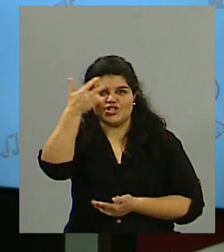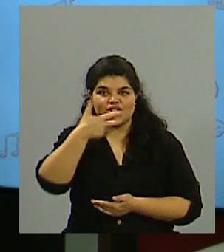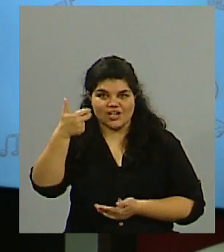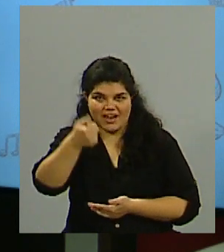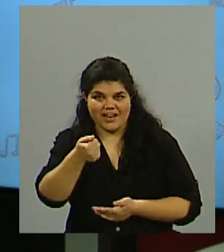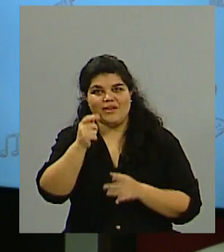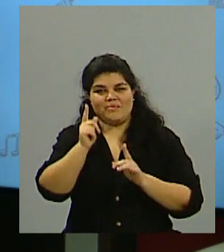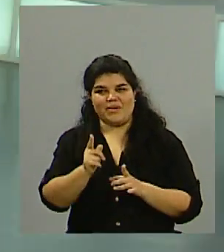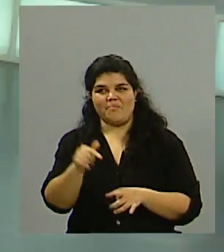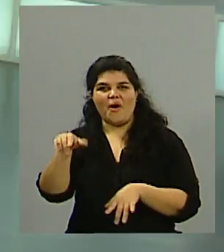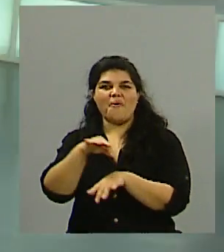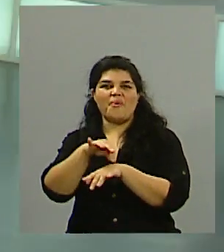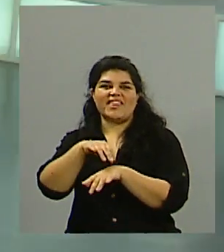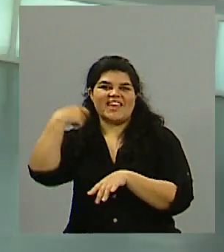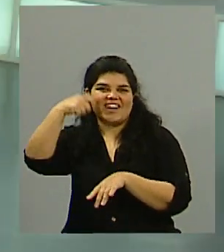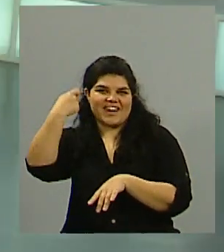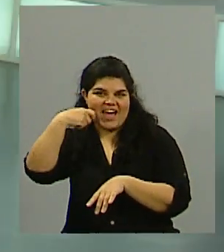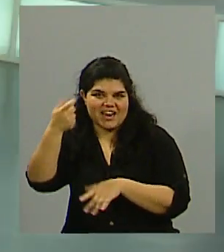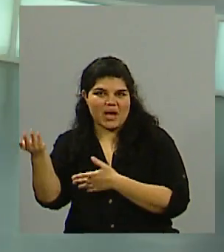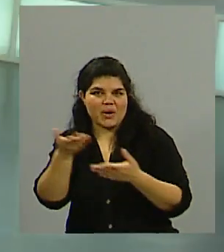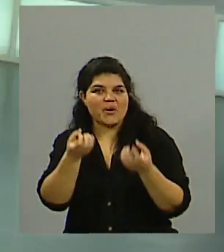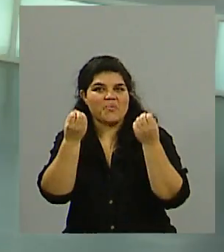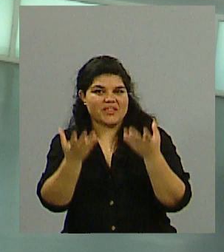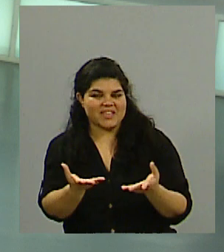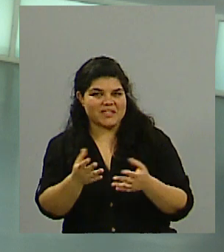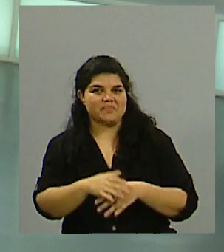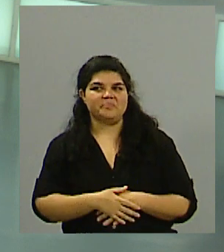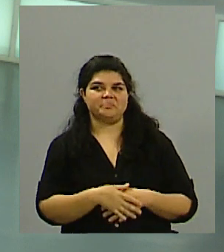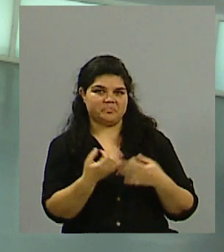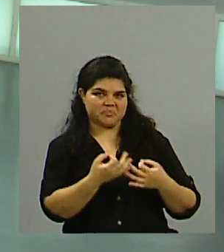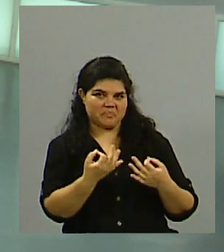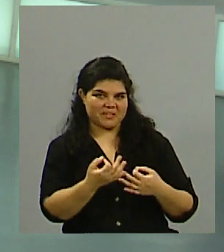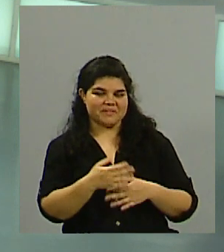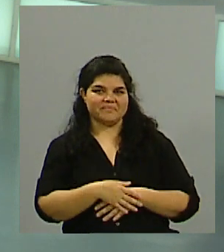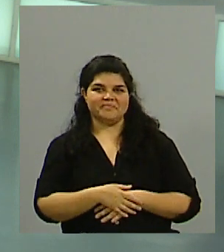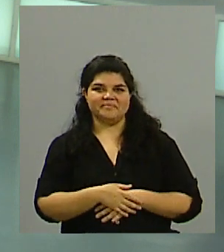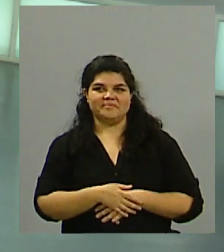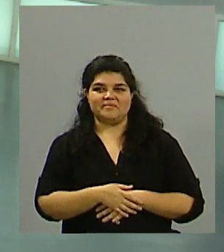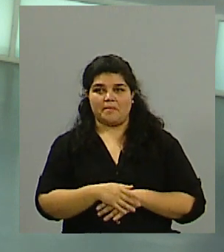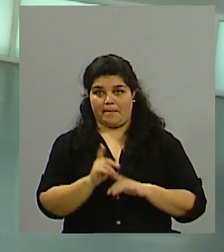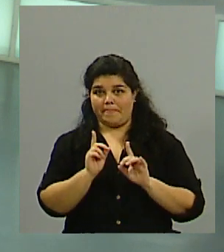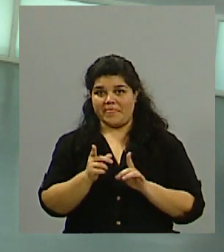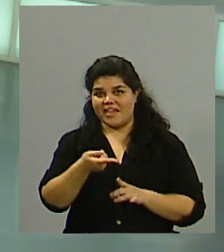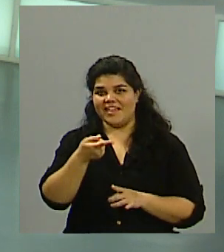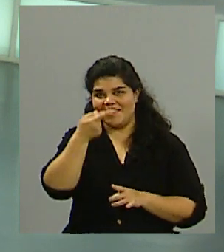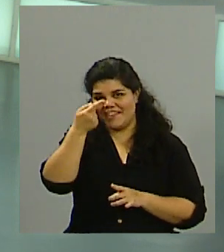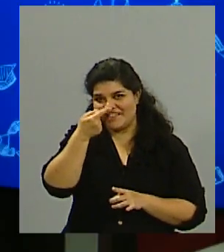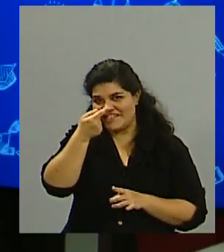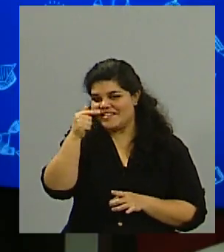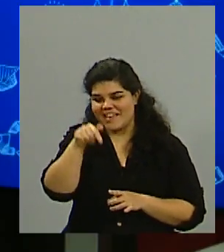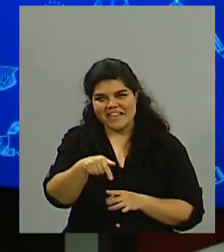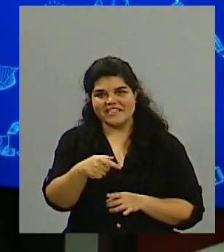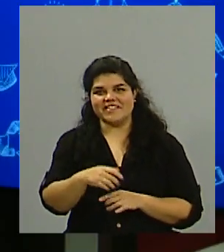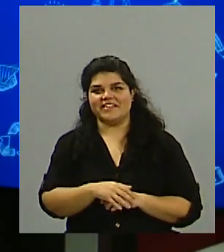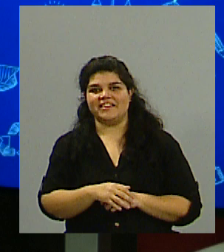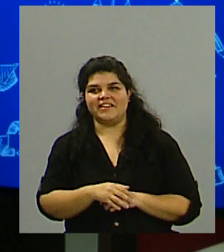en rehabilitación. ¿Cómo estás, Saya? Bienvenida. Bien, muchas gracias. Bueno, la verdad que es muy interesante. Cada vez, afortunadamente, se